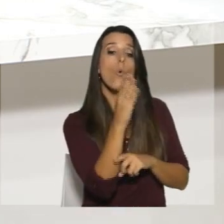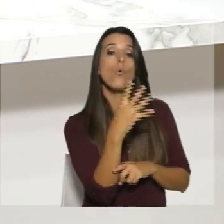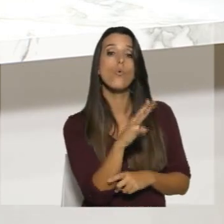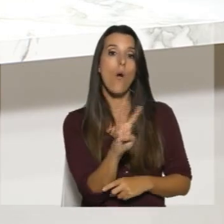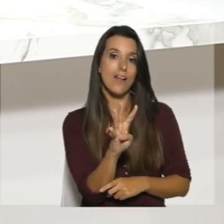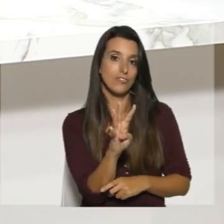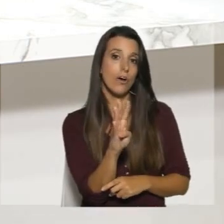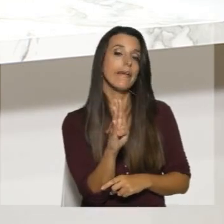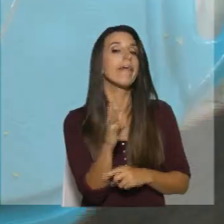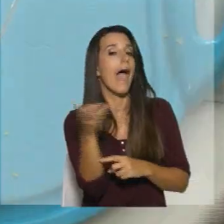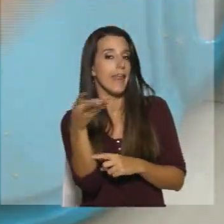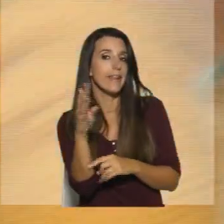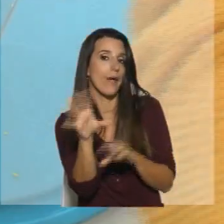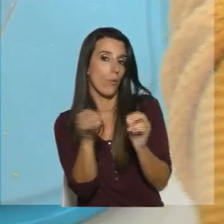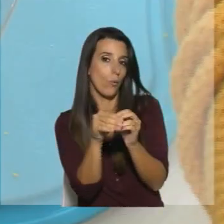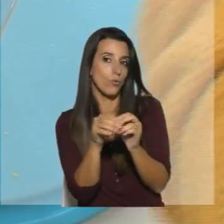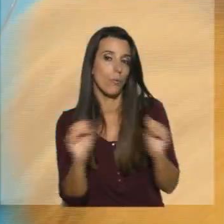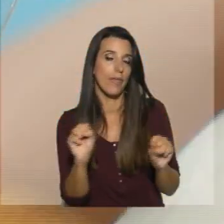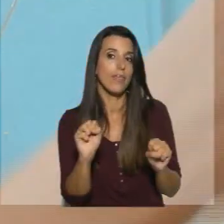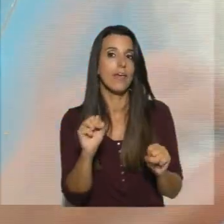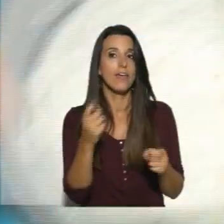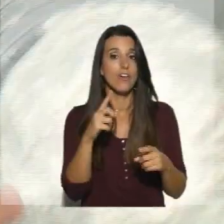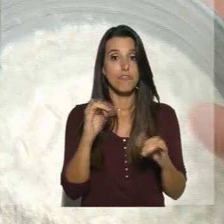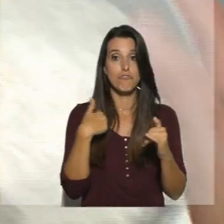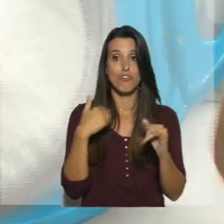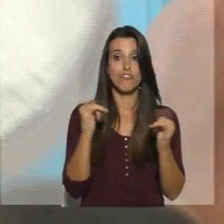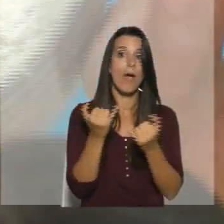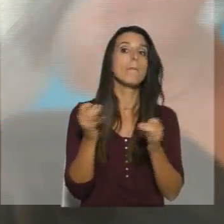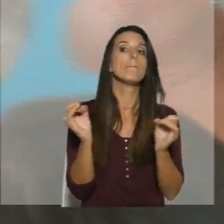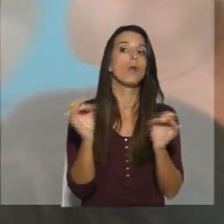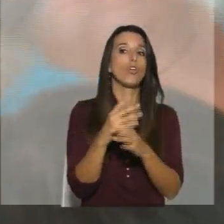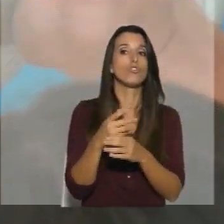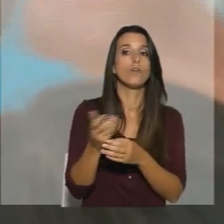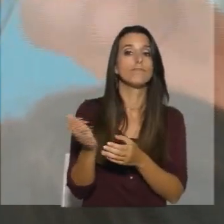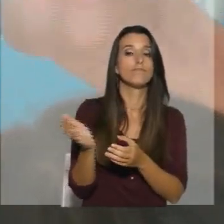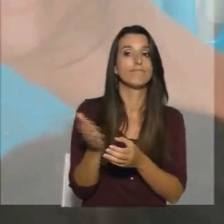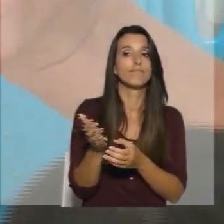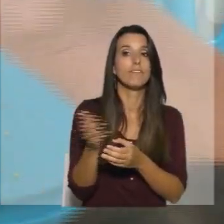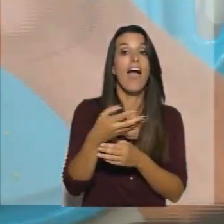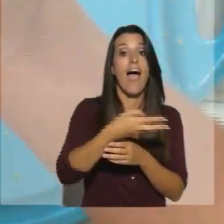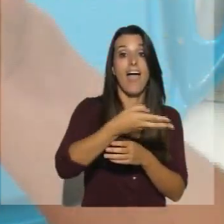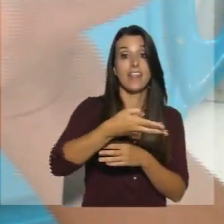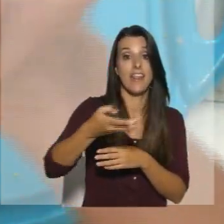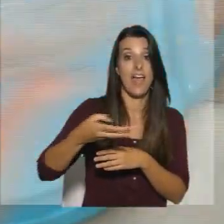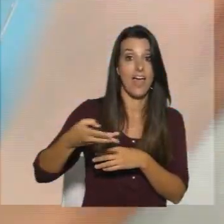las preparaciones. ¿Ah? Entonces lo tenemos por acá, yo ya lo tengo tamizado todo. Tenemos la harina,